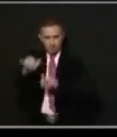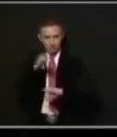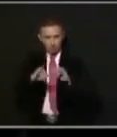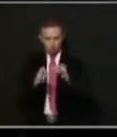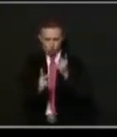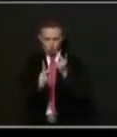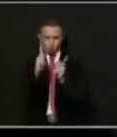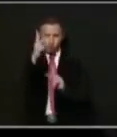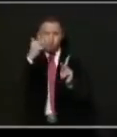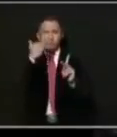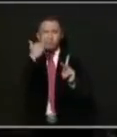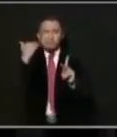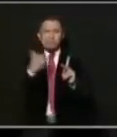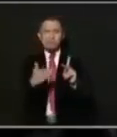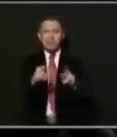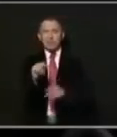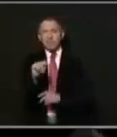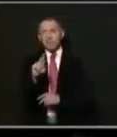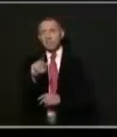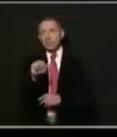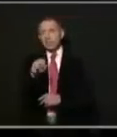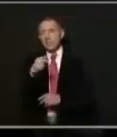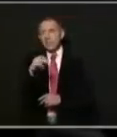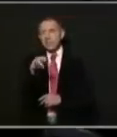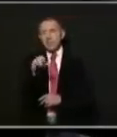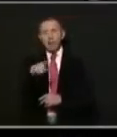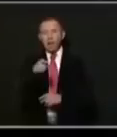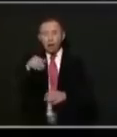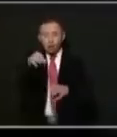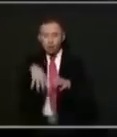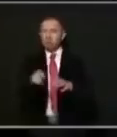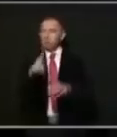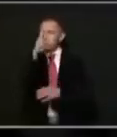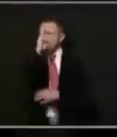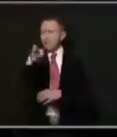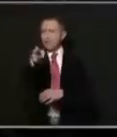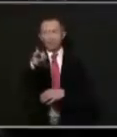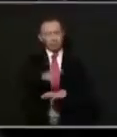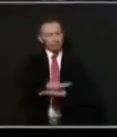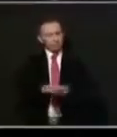usaremos métodos de extracción para el petróleo, para el gas,